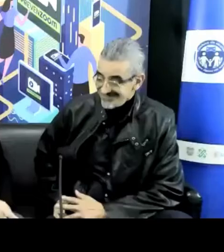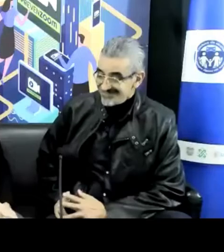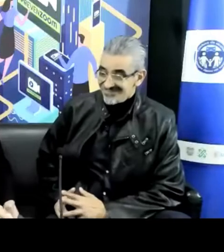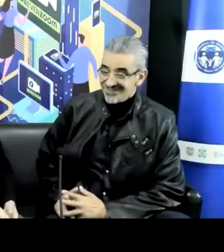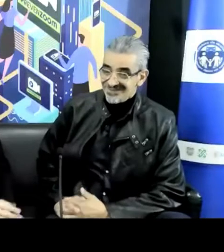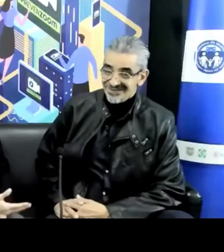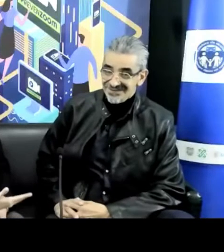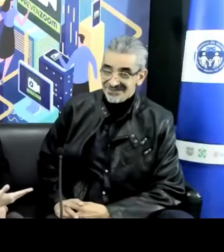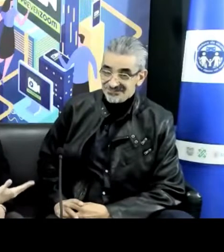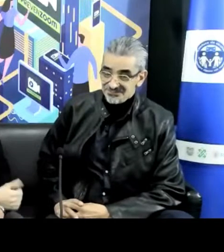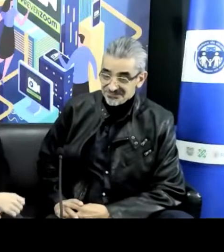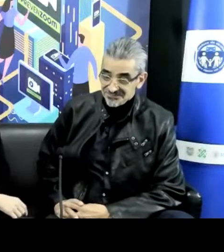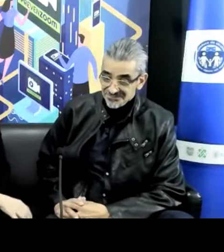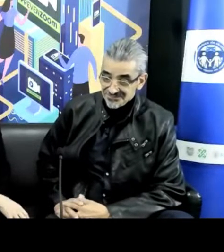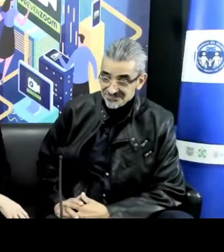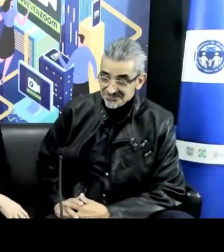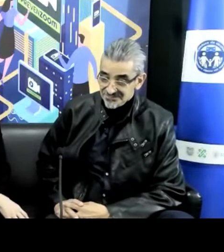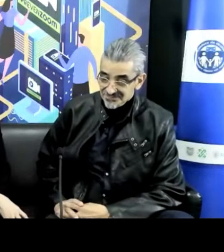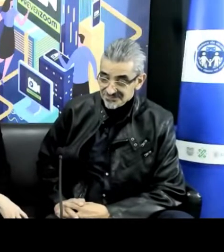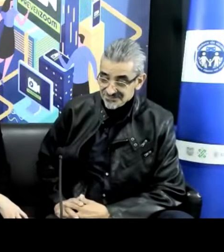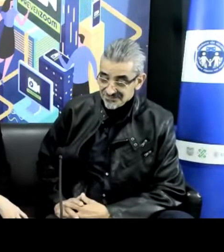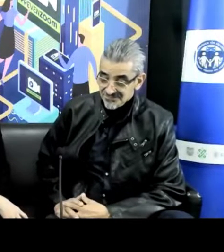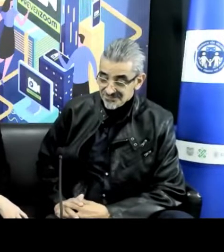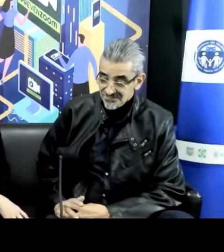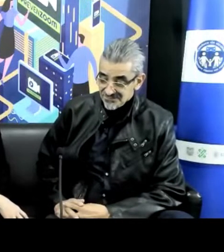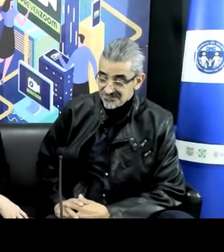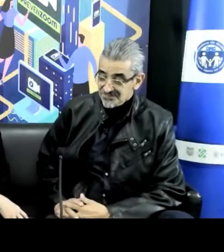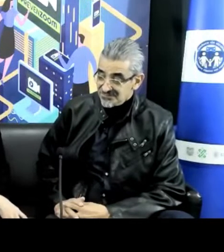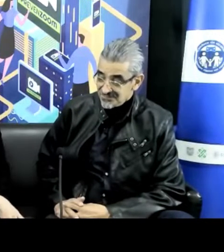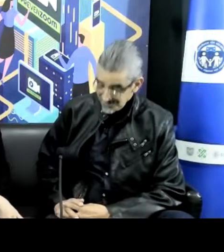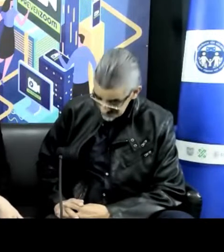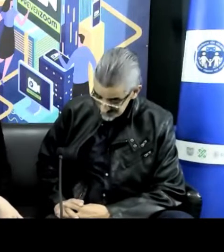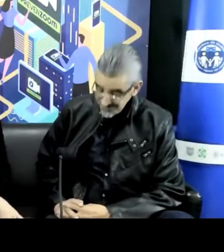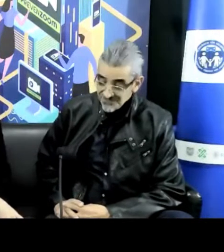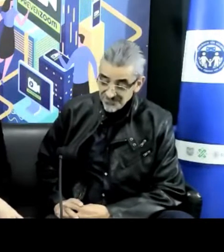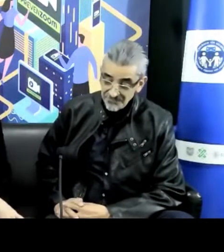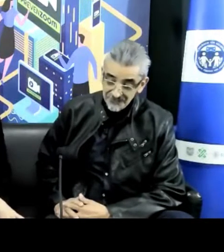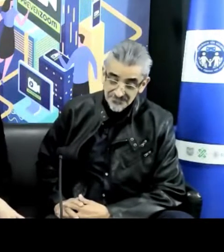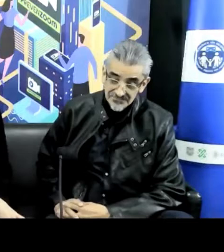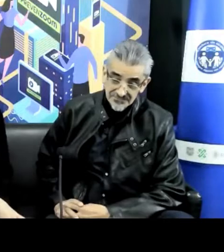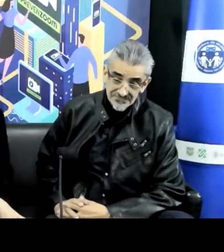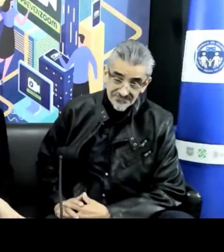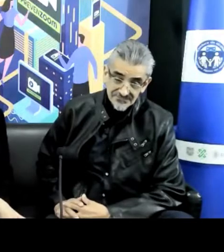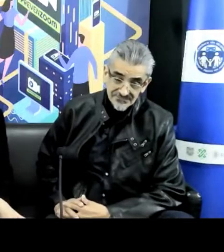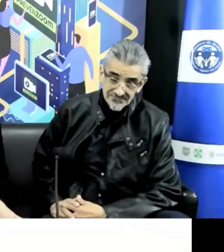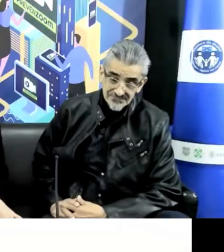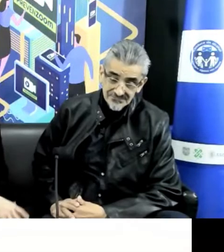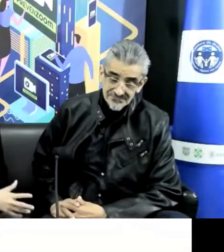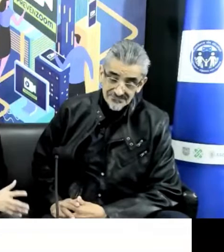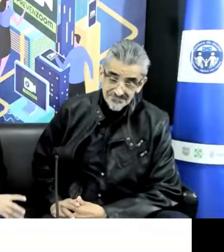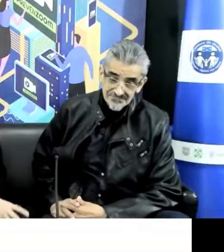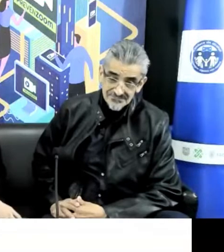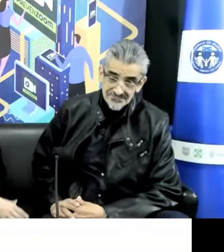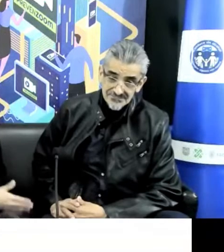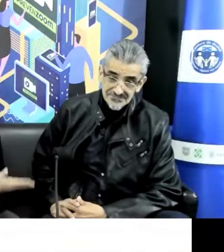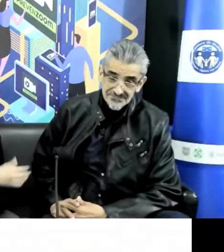estar presente con mi compañero, el maestro José Alberto Vázquez Peña, y su servidora Cintia Barrera,